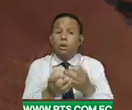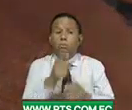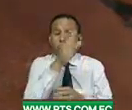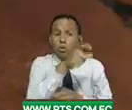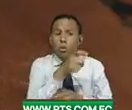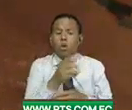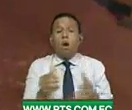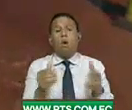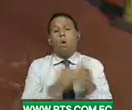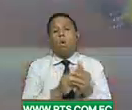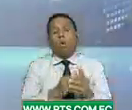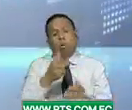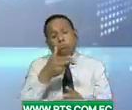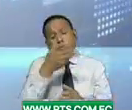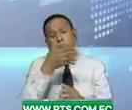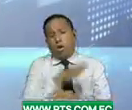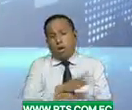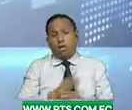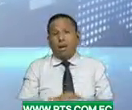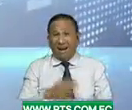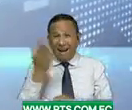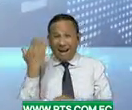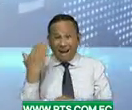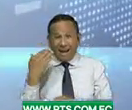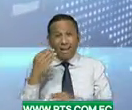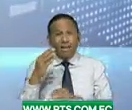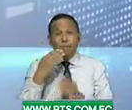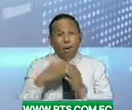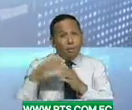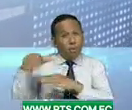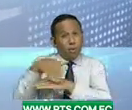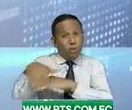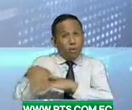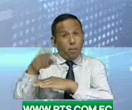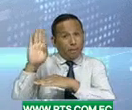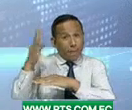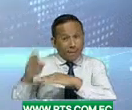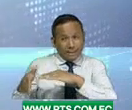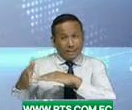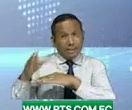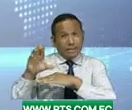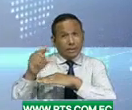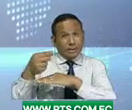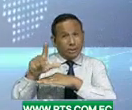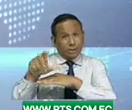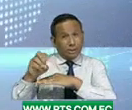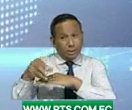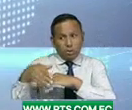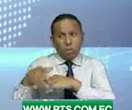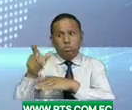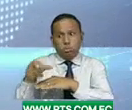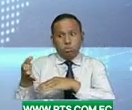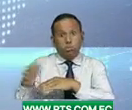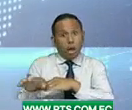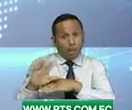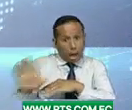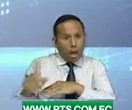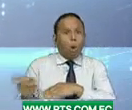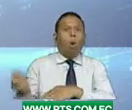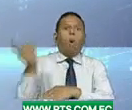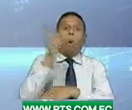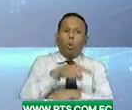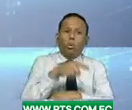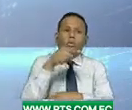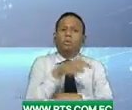aparte de la que acabamos de dar información en Brasil y Lorenzo de Garaycoa, ocurrió esta noche en esta ciudad. Fue en